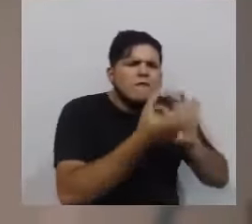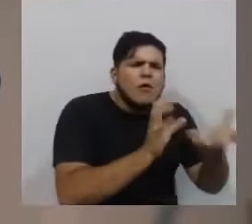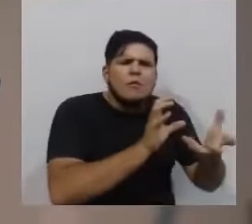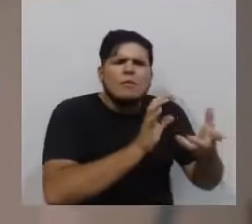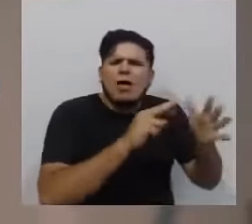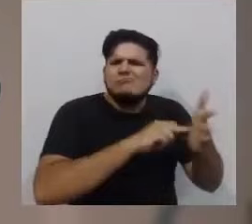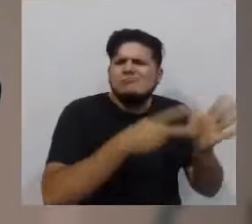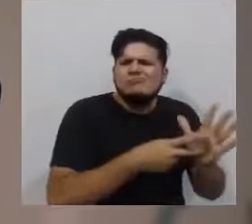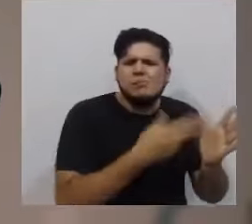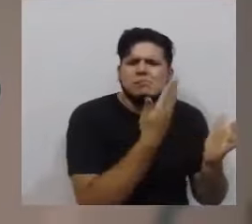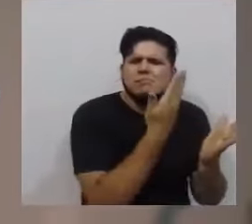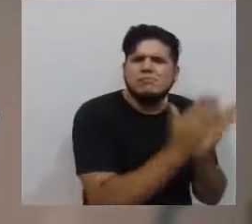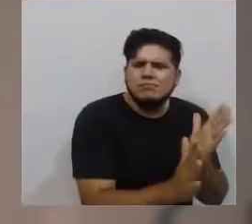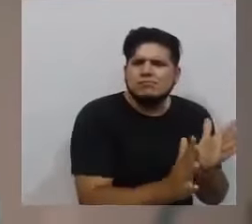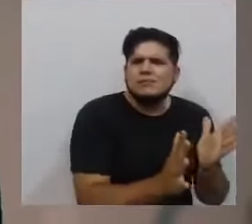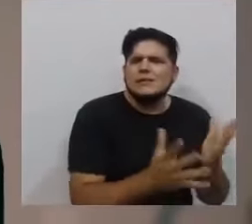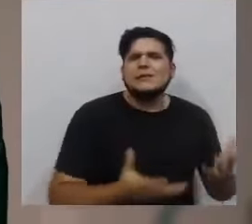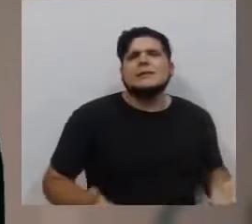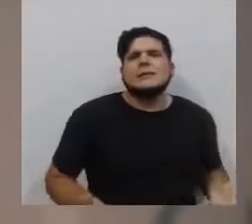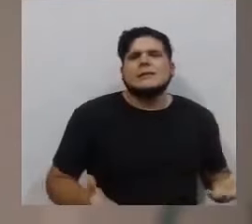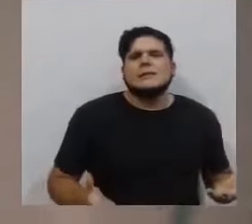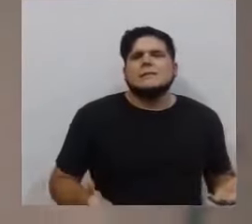otros se meten a la bebida